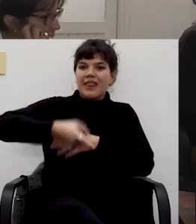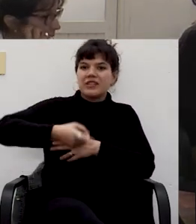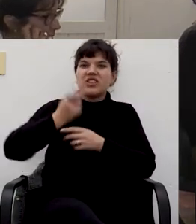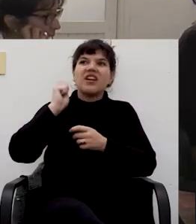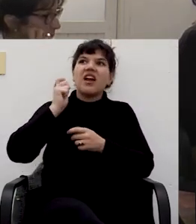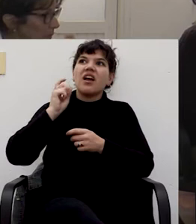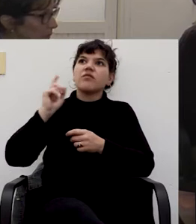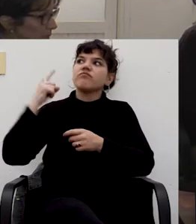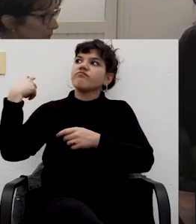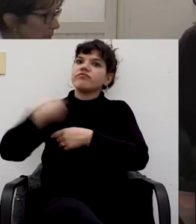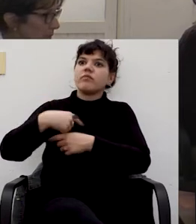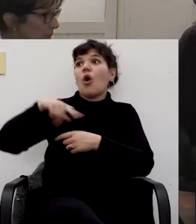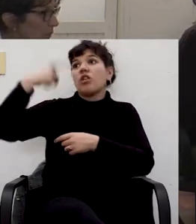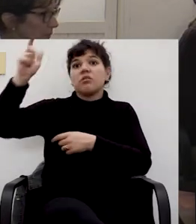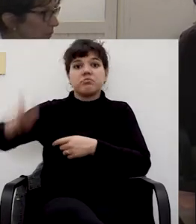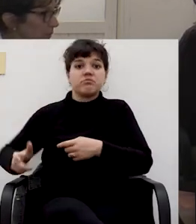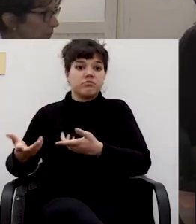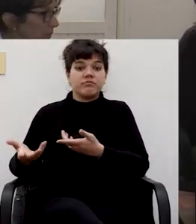toma otra.